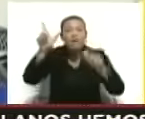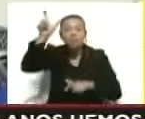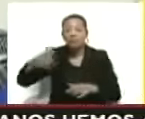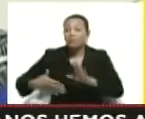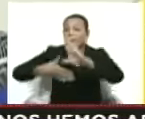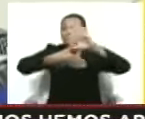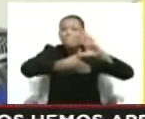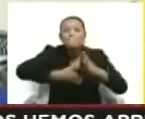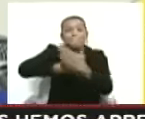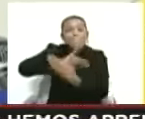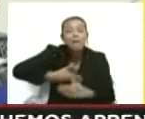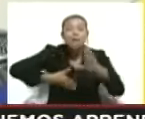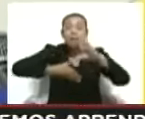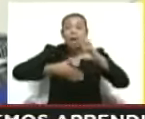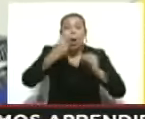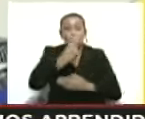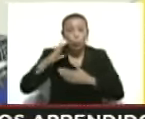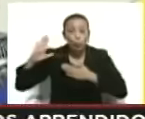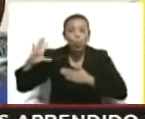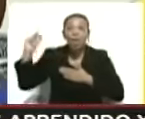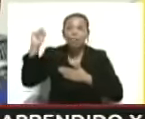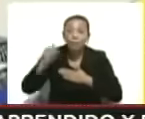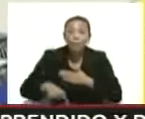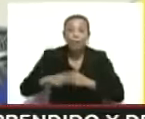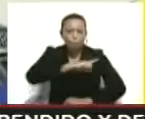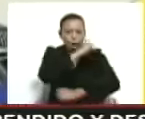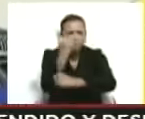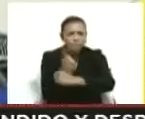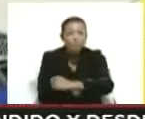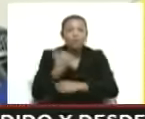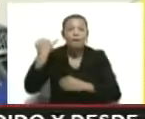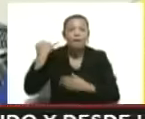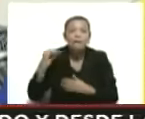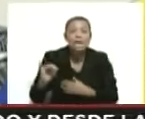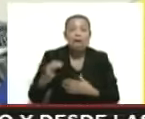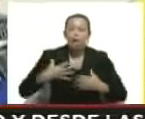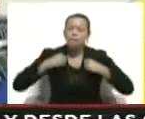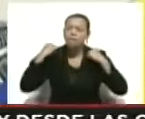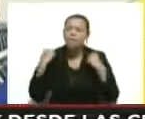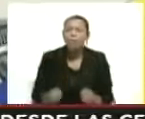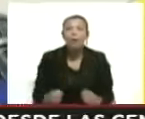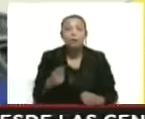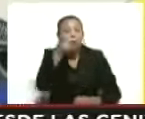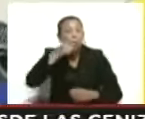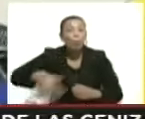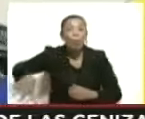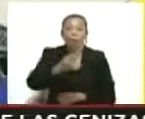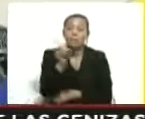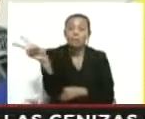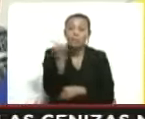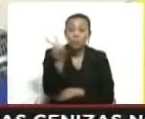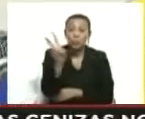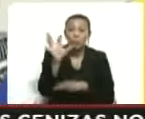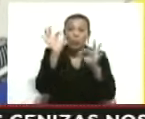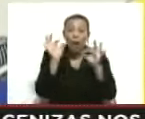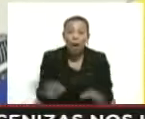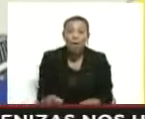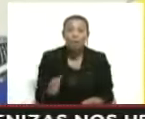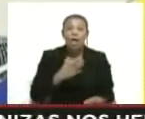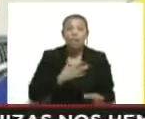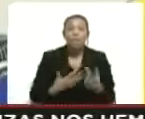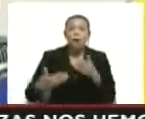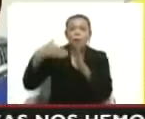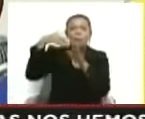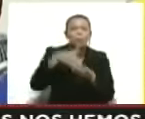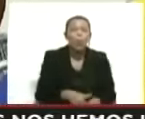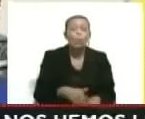América. Juro por la fuerza inmensa del pueblo de Venezuela que ha derrotado